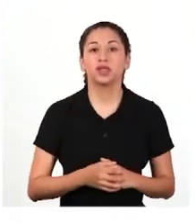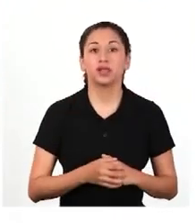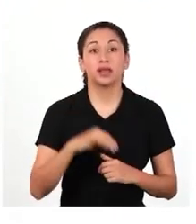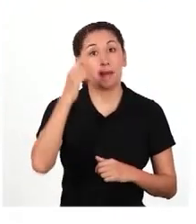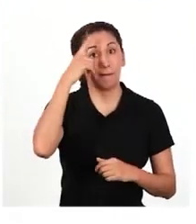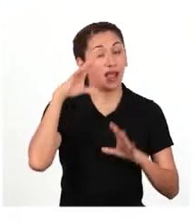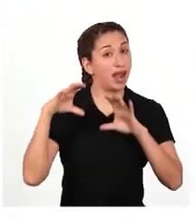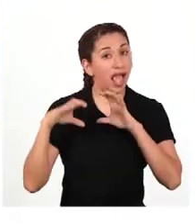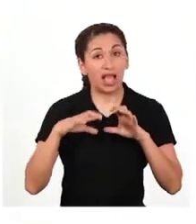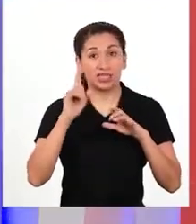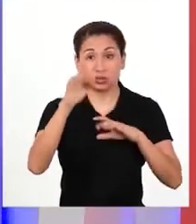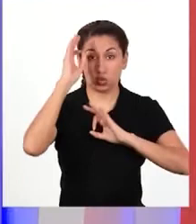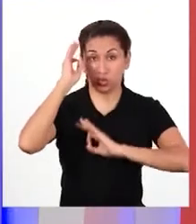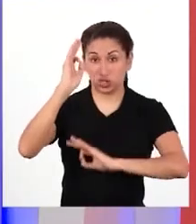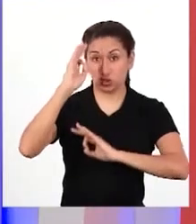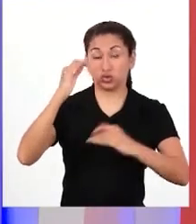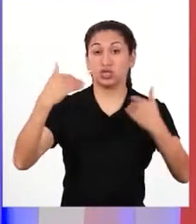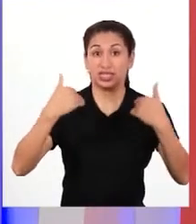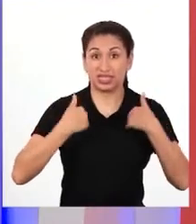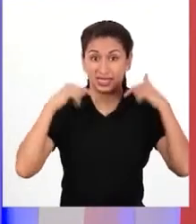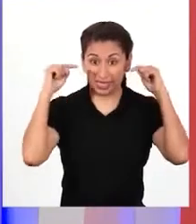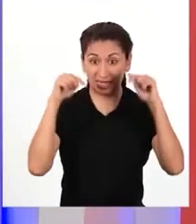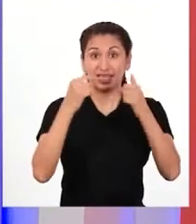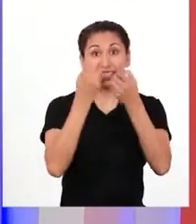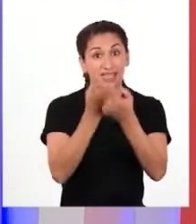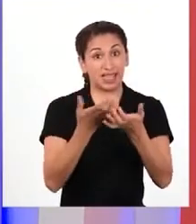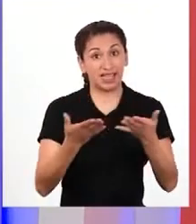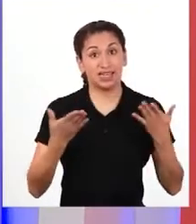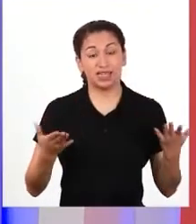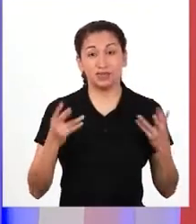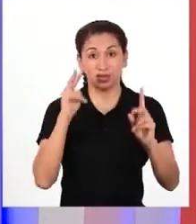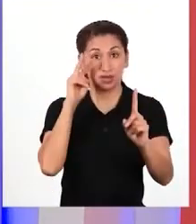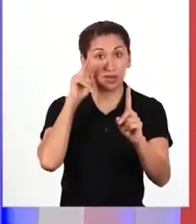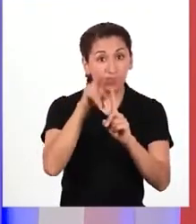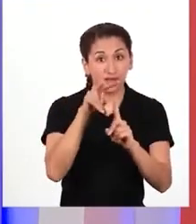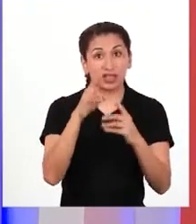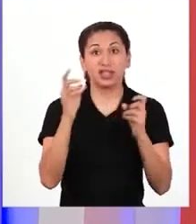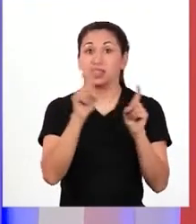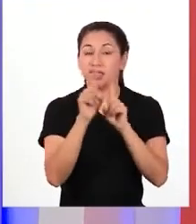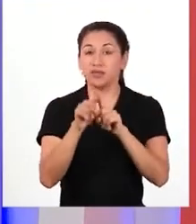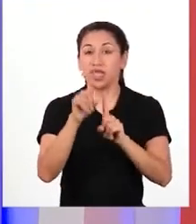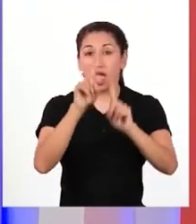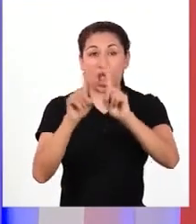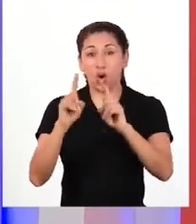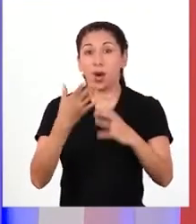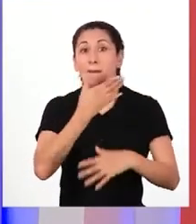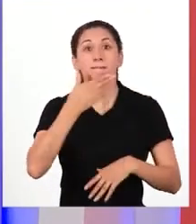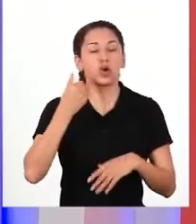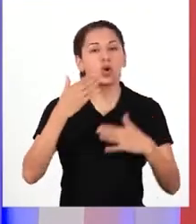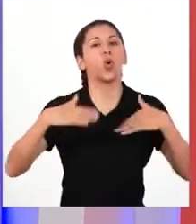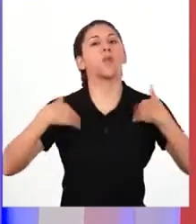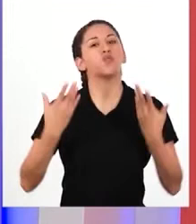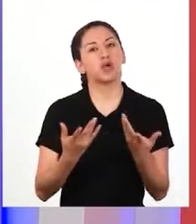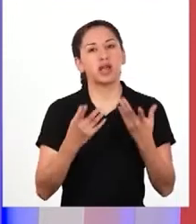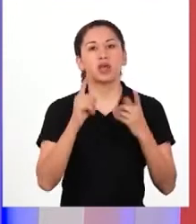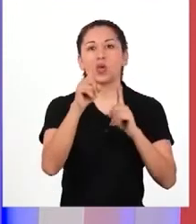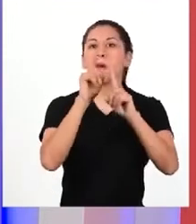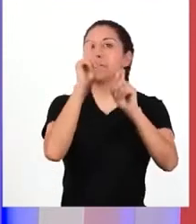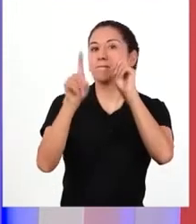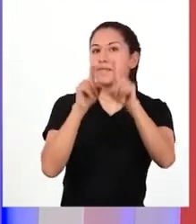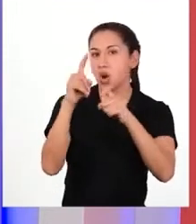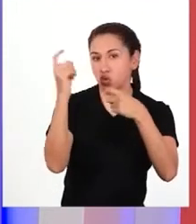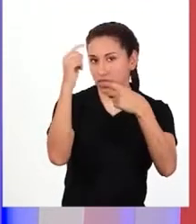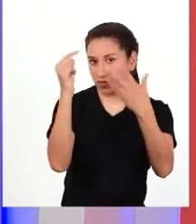atención. Para revisar si sus discursos tienen estos elementos e identificar las posibles